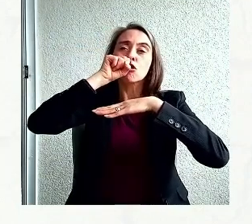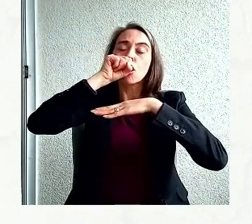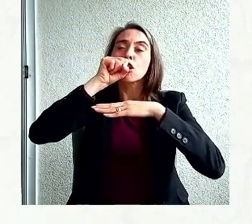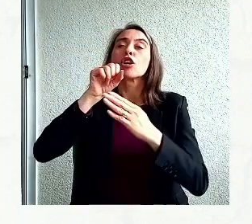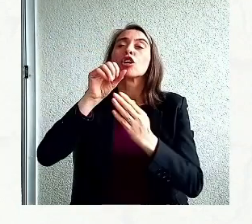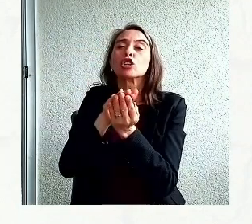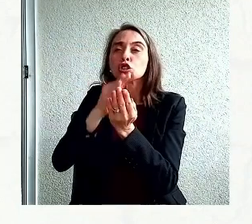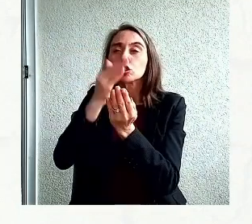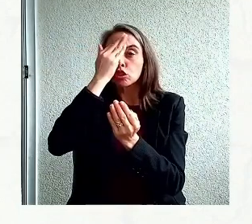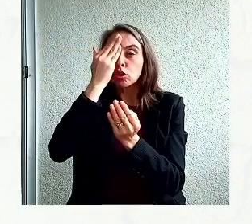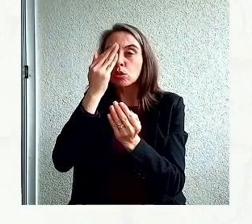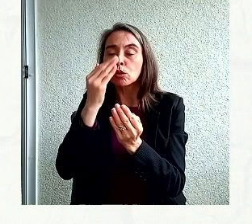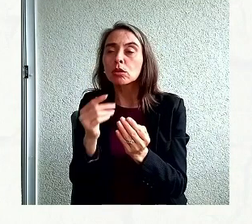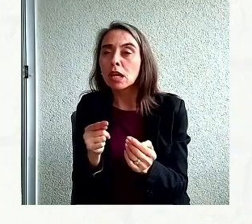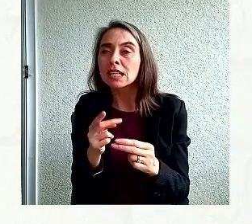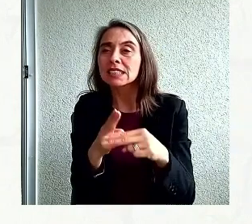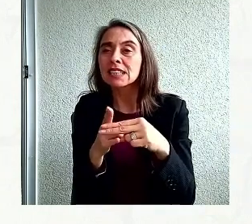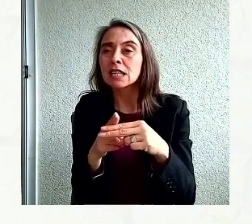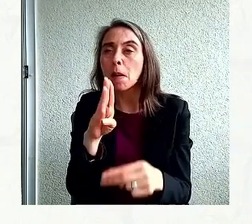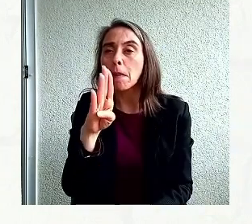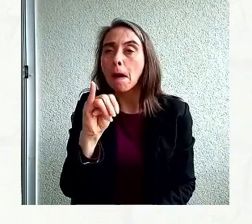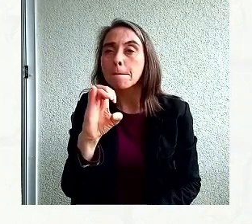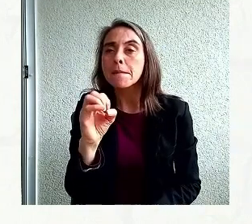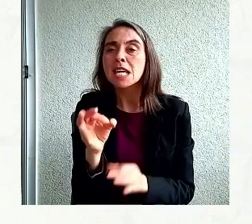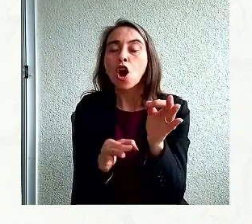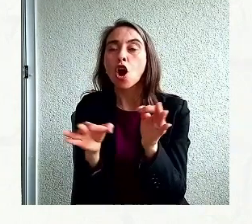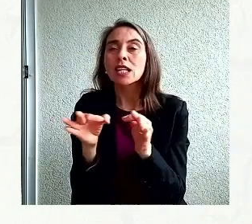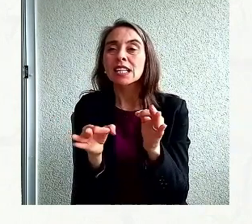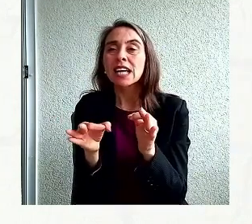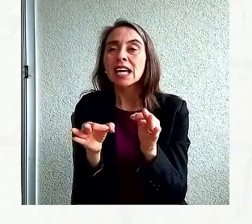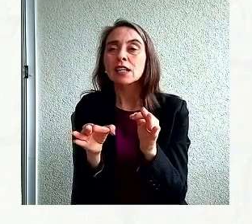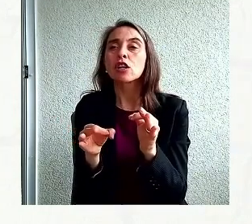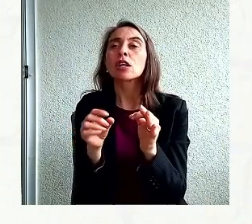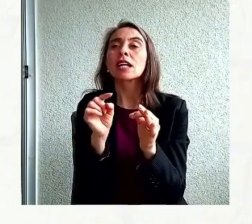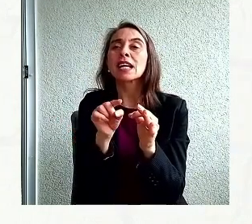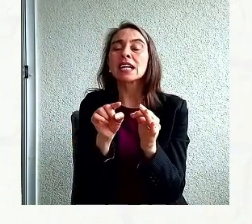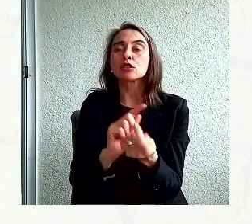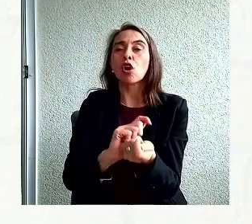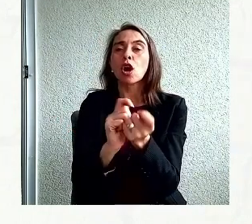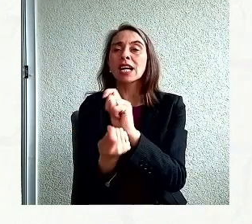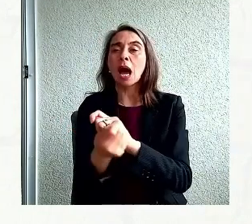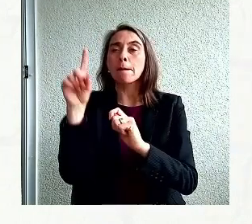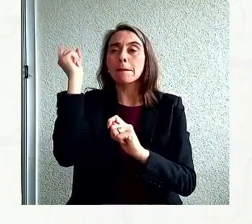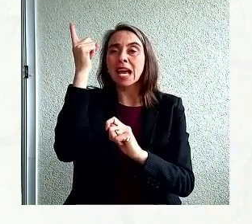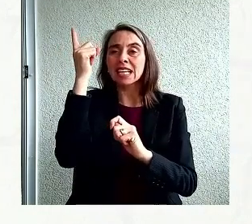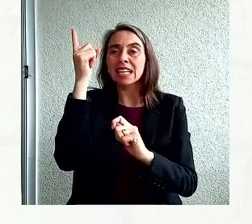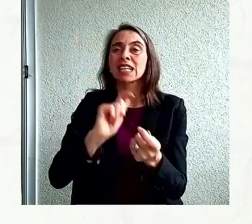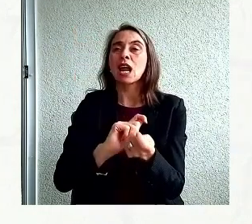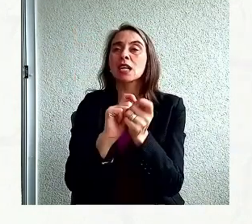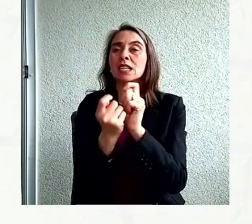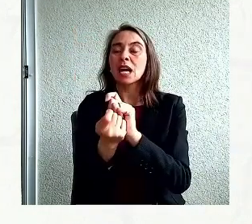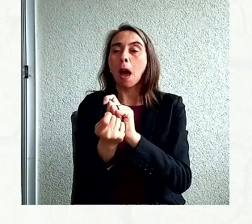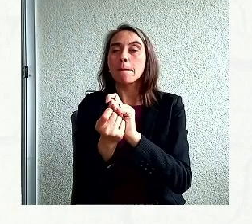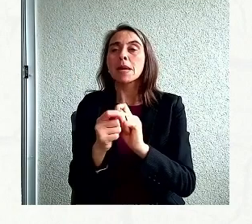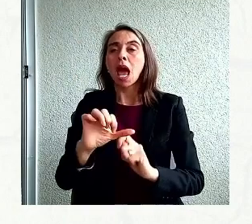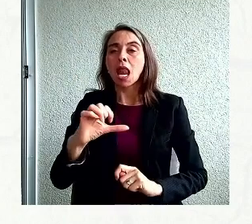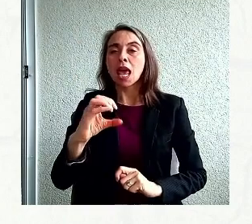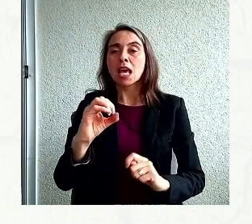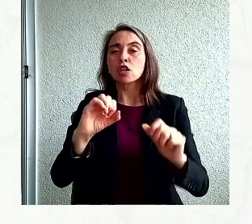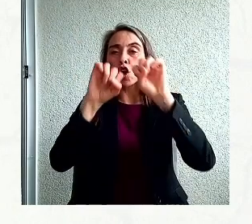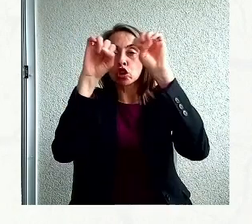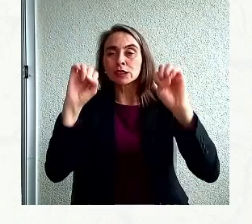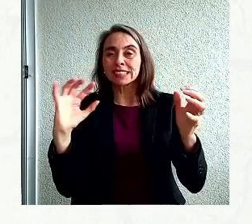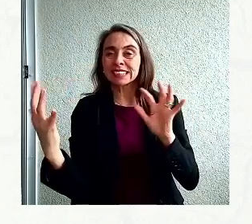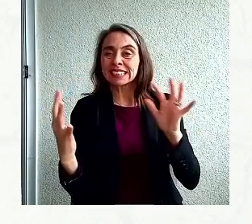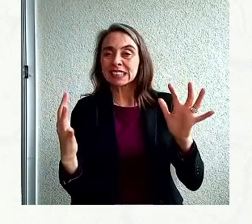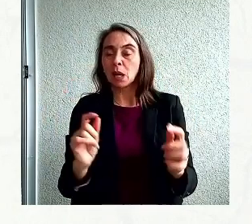en general, cambian la estructura del ecosistema, y por lo tanto podríamos esperar cambios importantes en la biodiversidad en